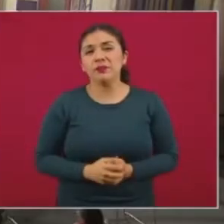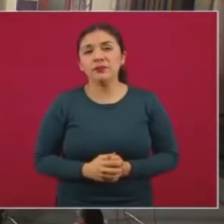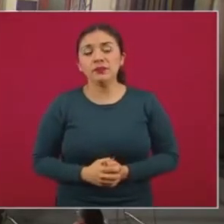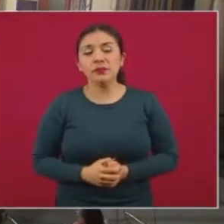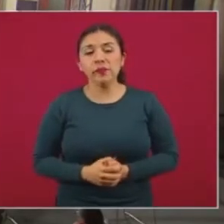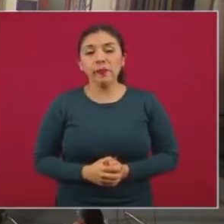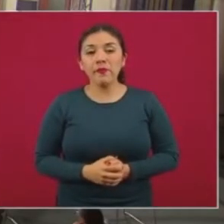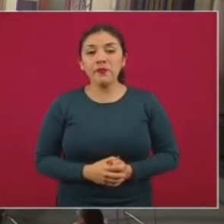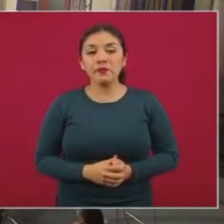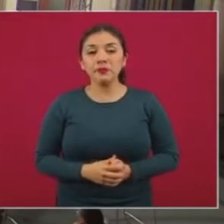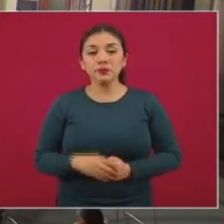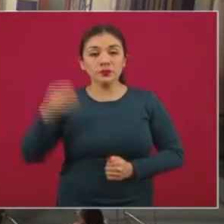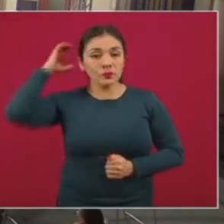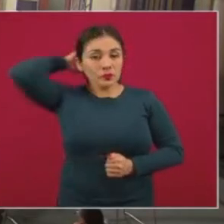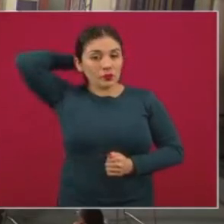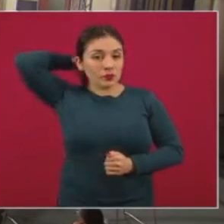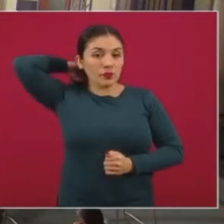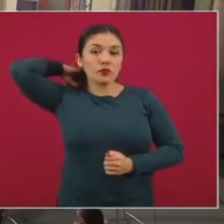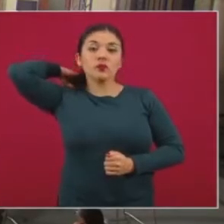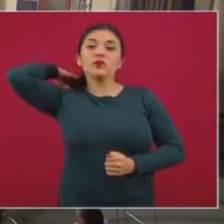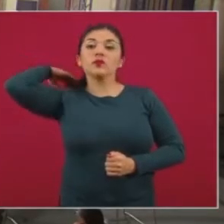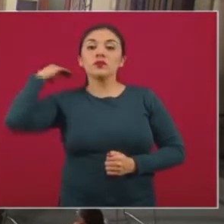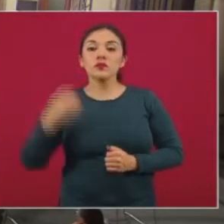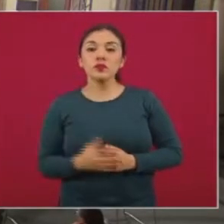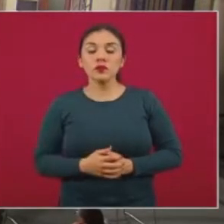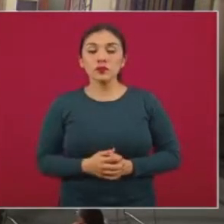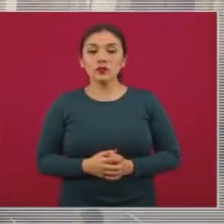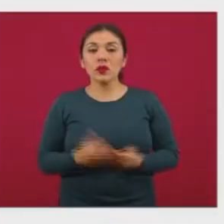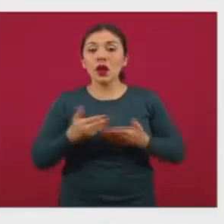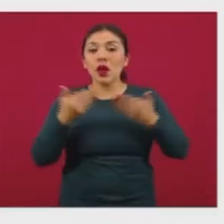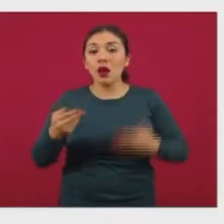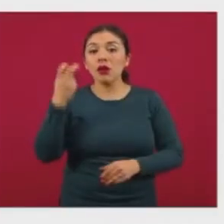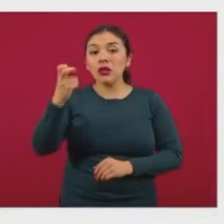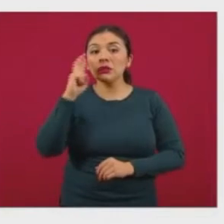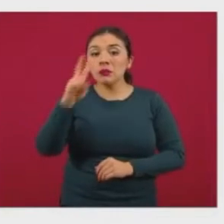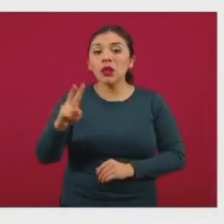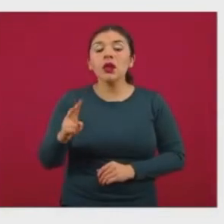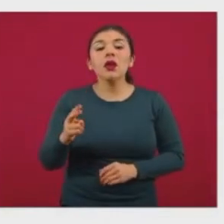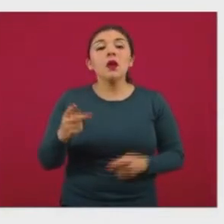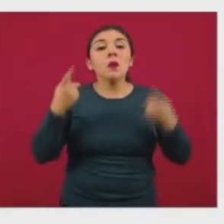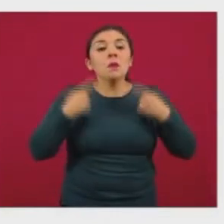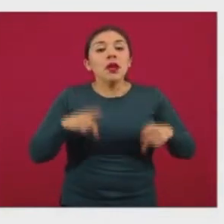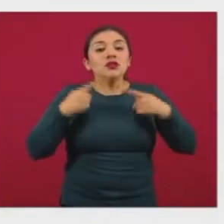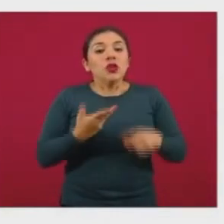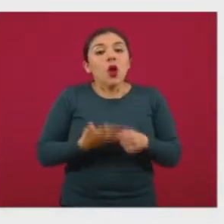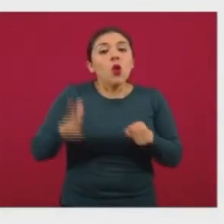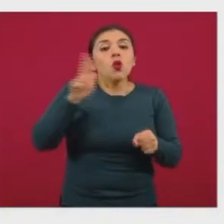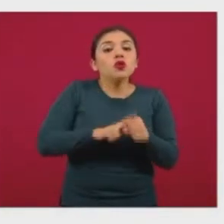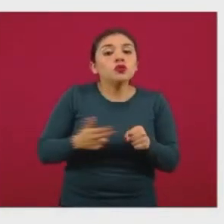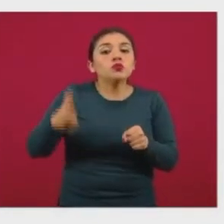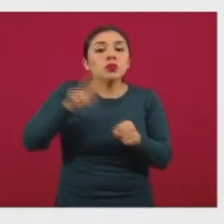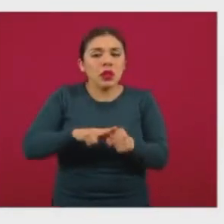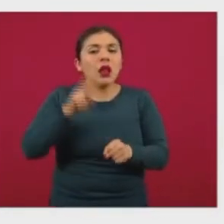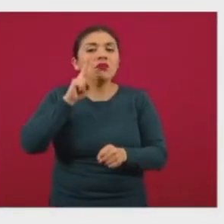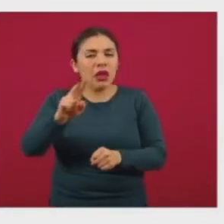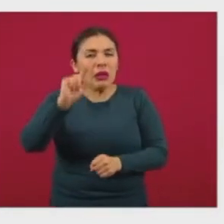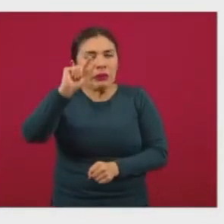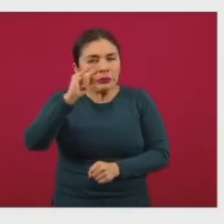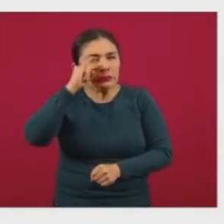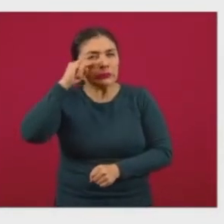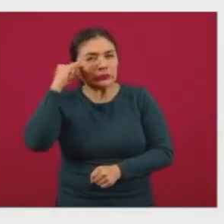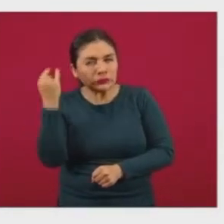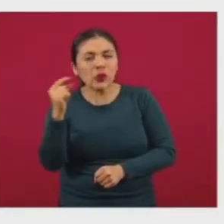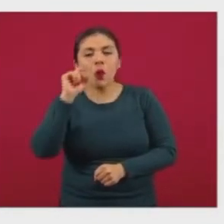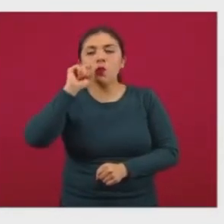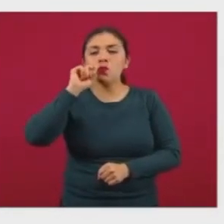siguiente diapositiva, aquí estamos hablando de los casos hospitalizados, donde vemos una ligera reducción